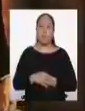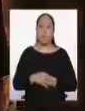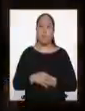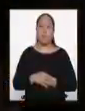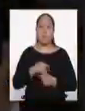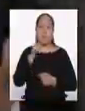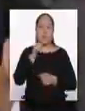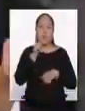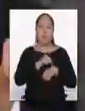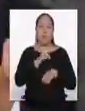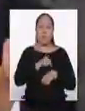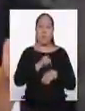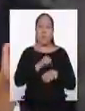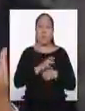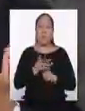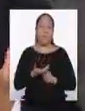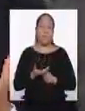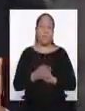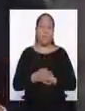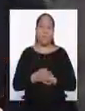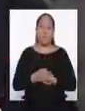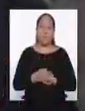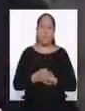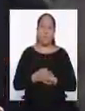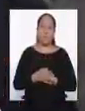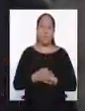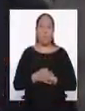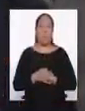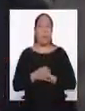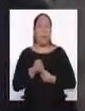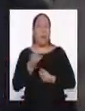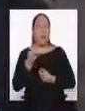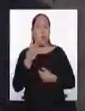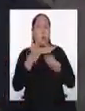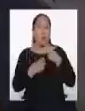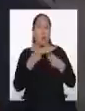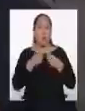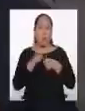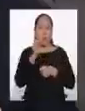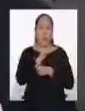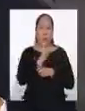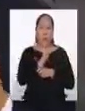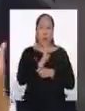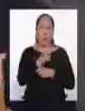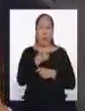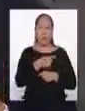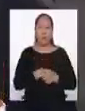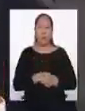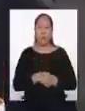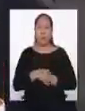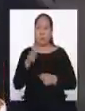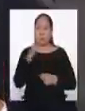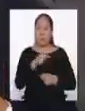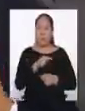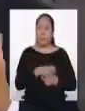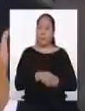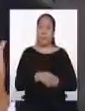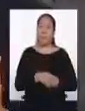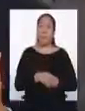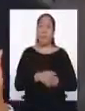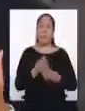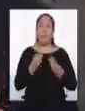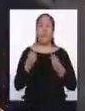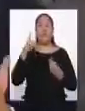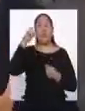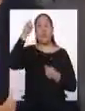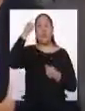Era un momento de cierta inestabilidad política en Ecuador y cuando eso ocurría, muchos